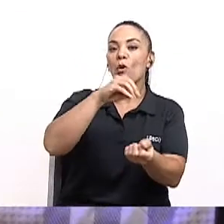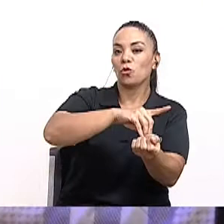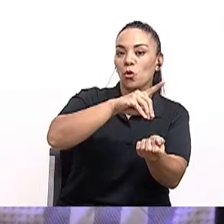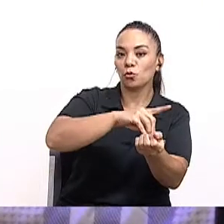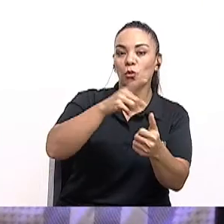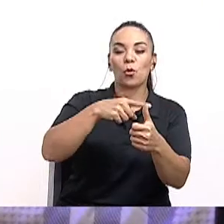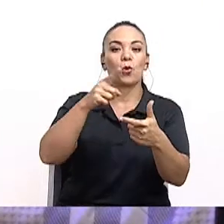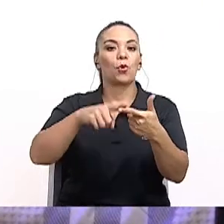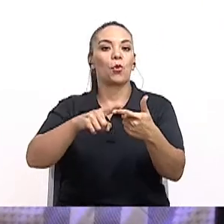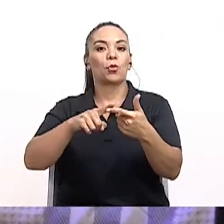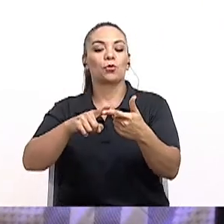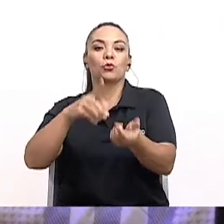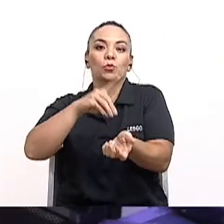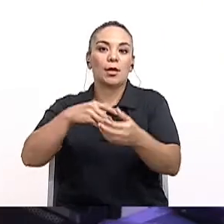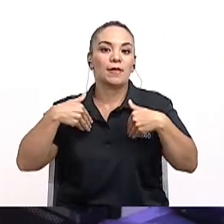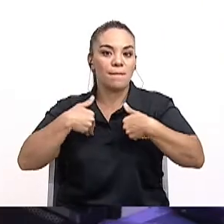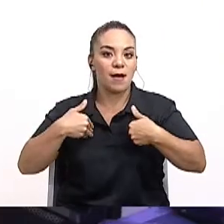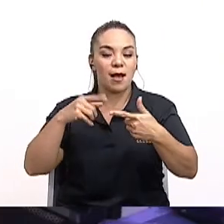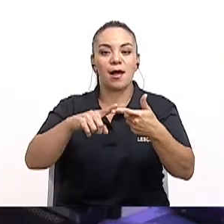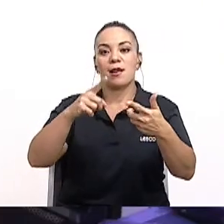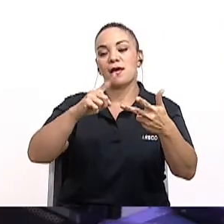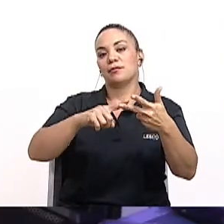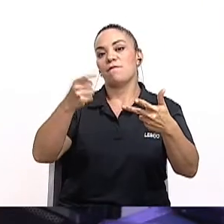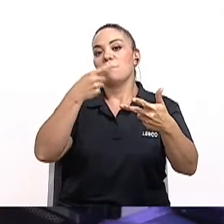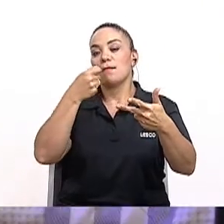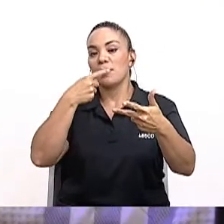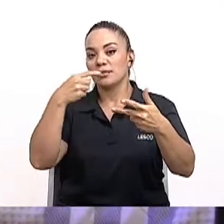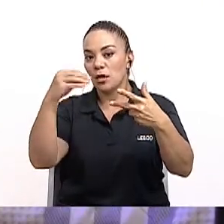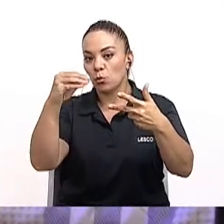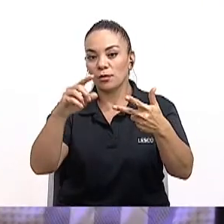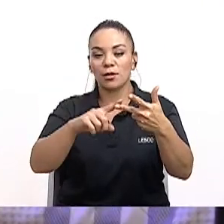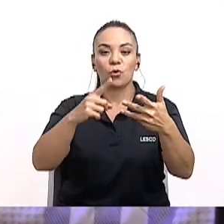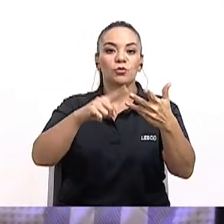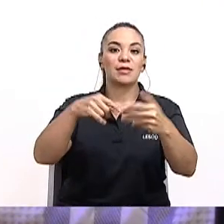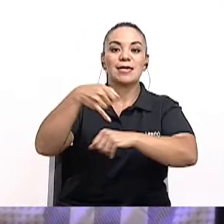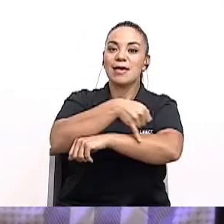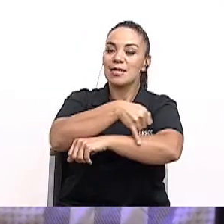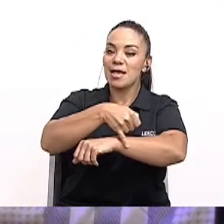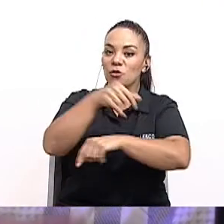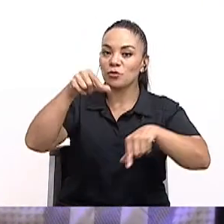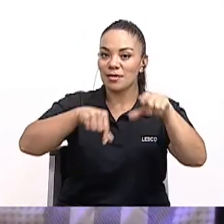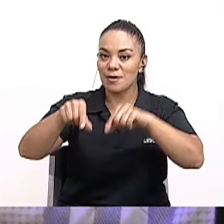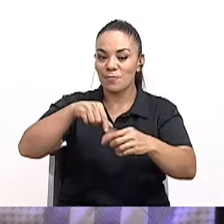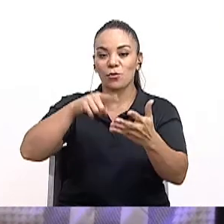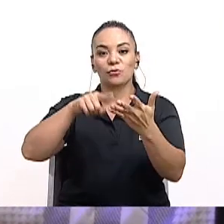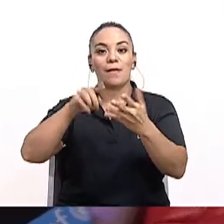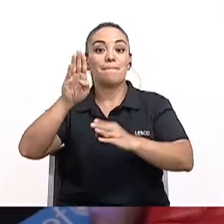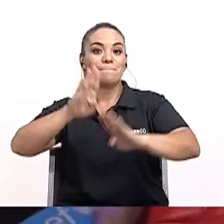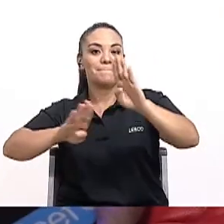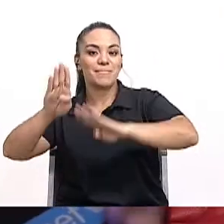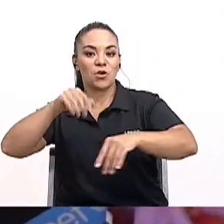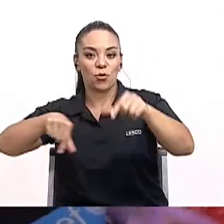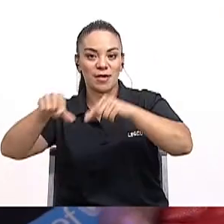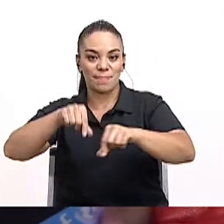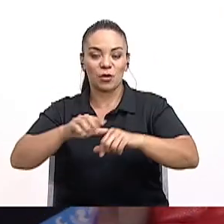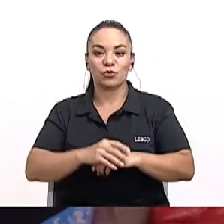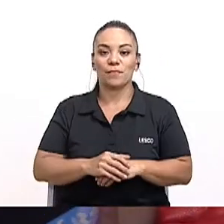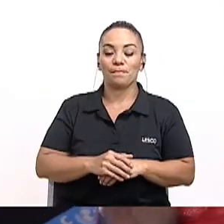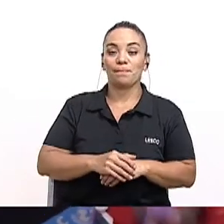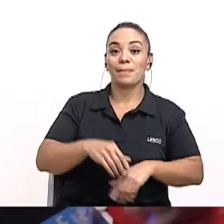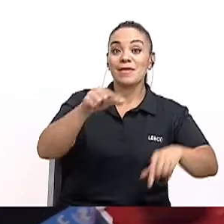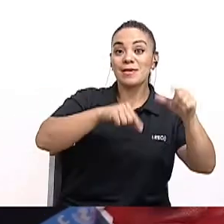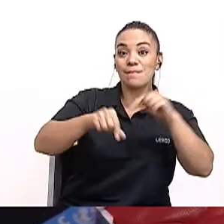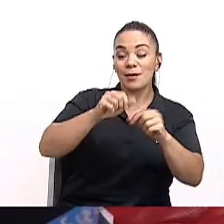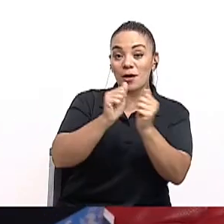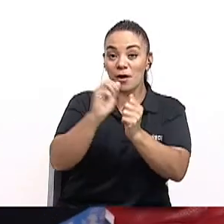doctores, veterinarios, farmacéuticos, ingenieros químicos y bioquímicos. La química orgánica